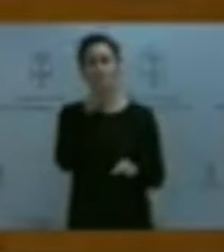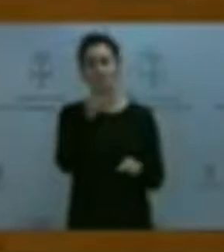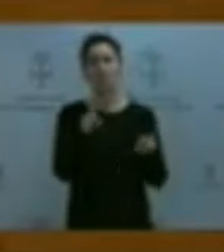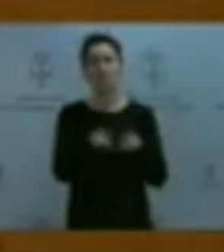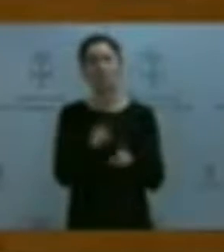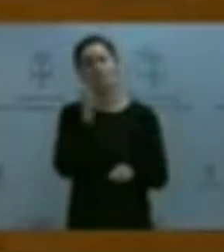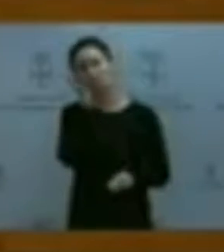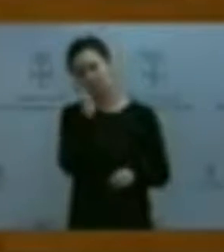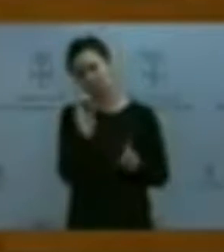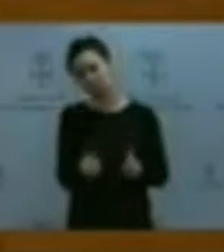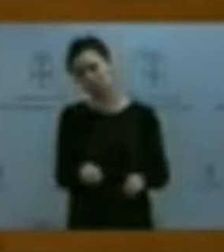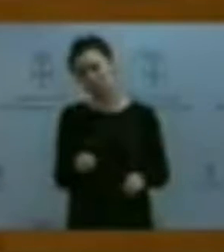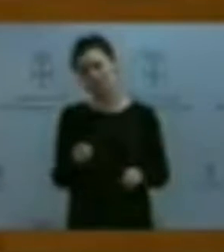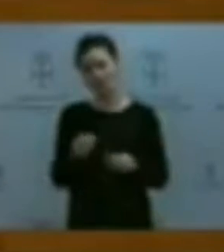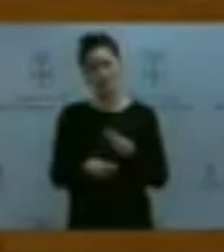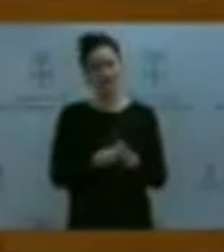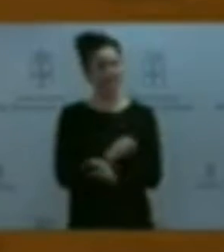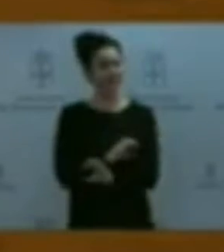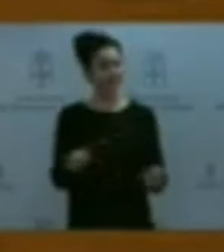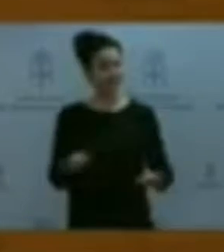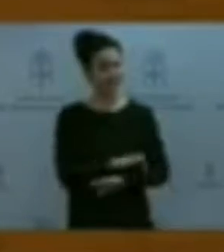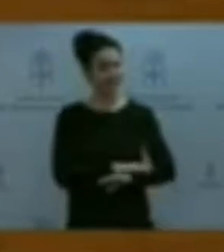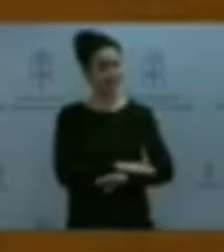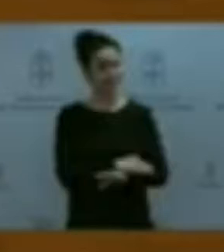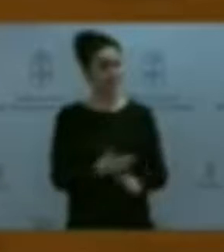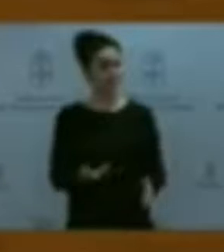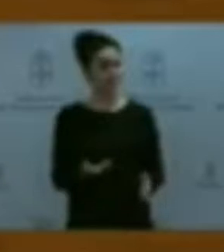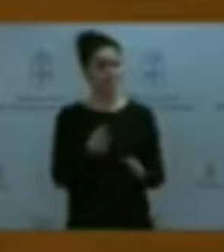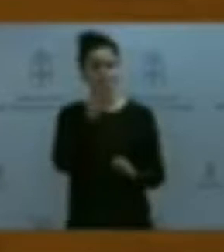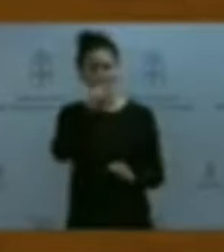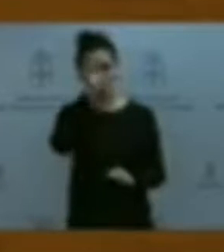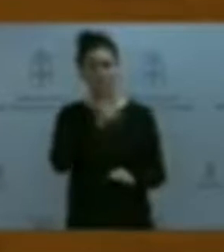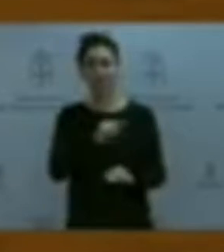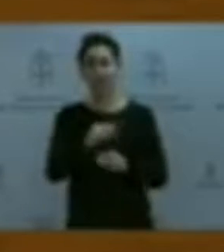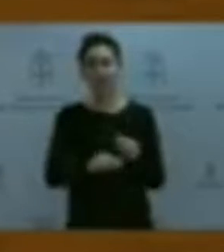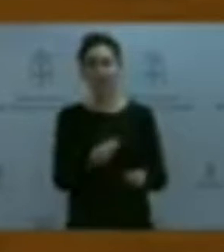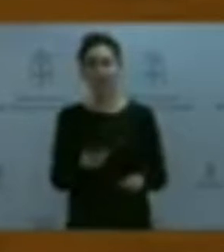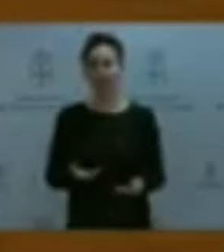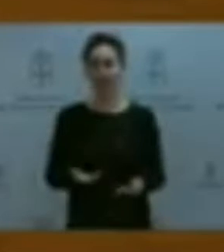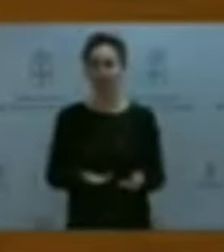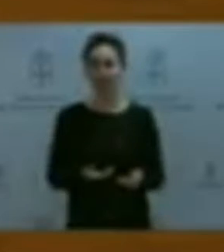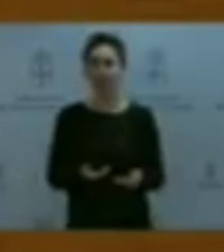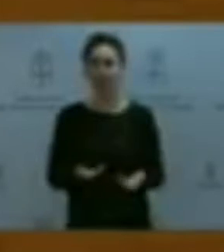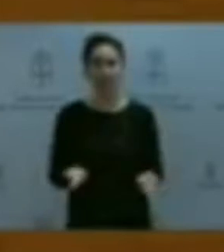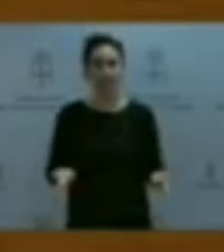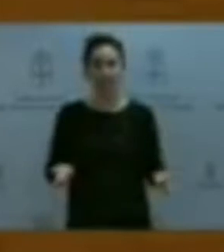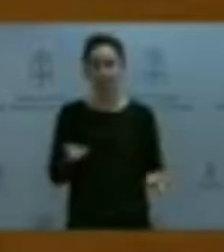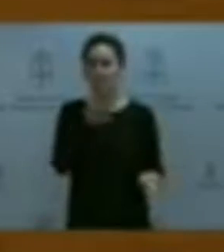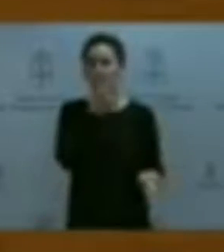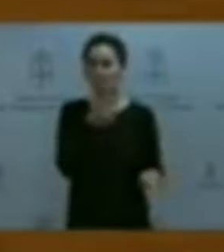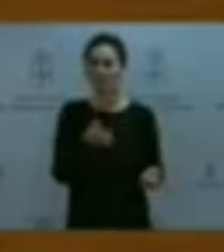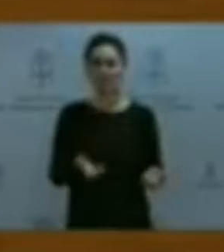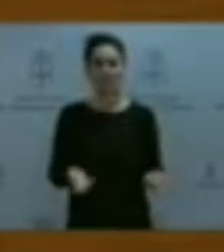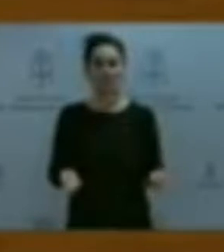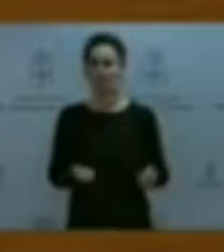queda grande el asunto, tan grande como el complejo sanitario que nos ocupa. Hoy, 20 años